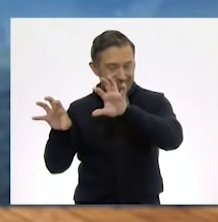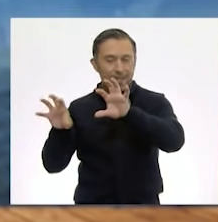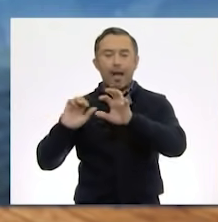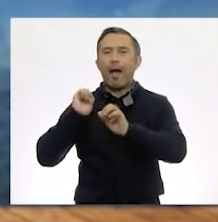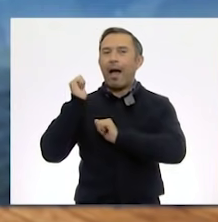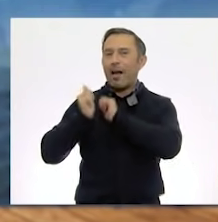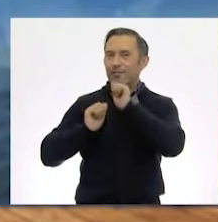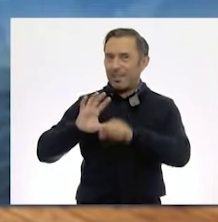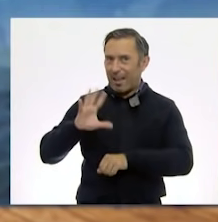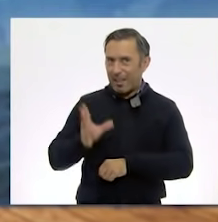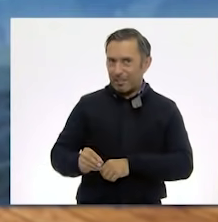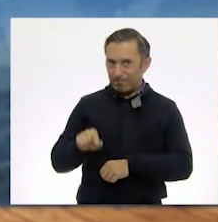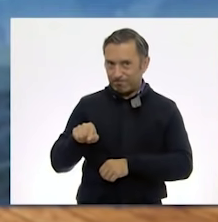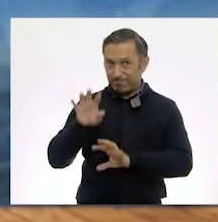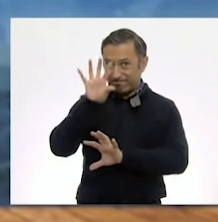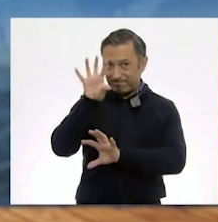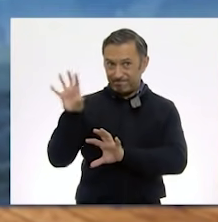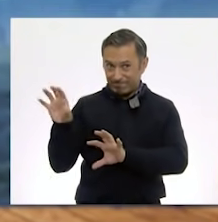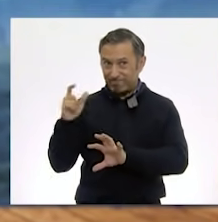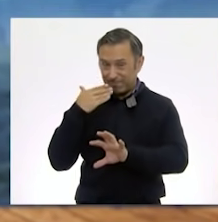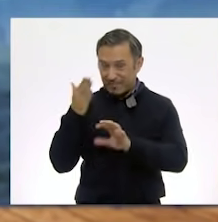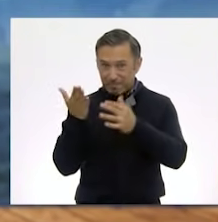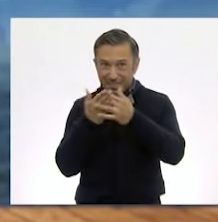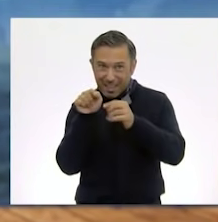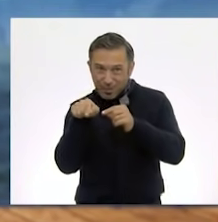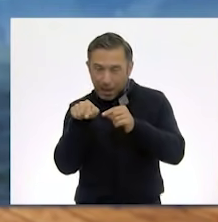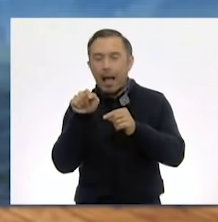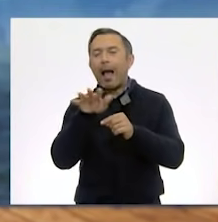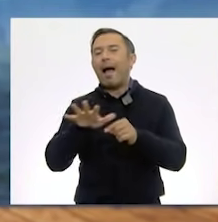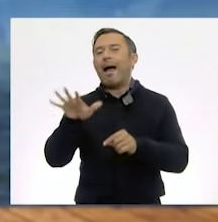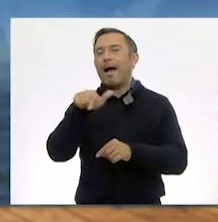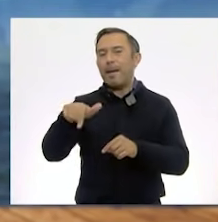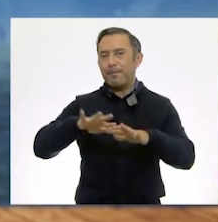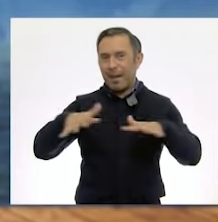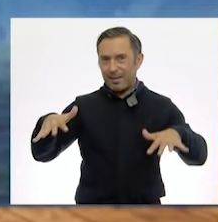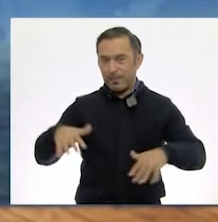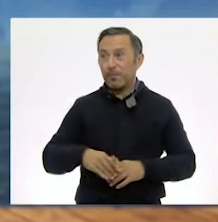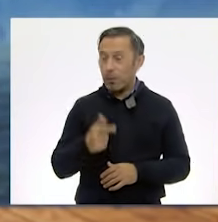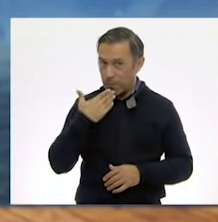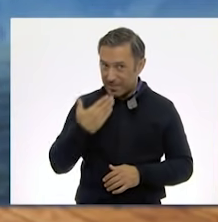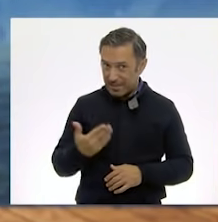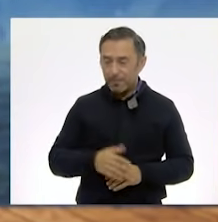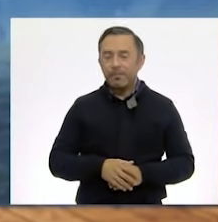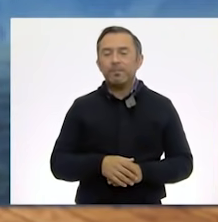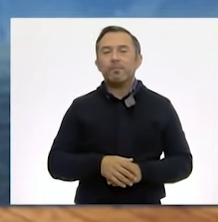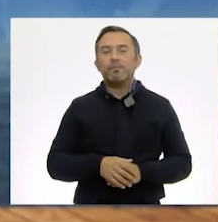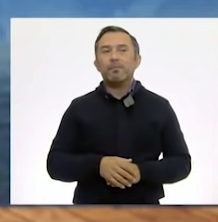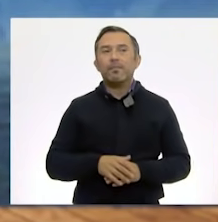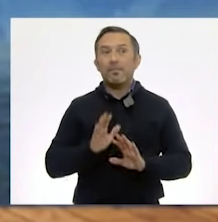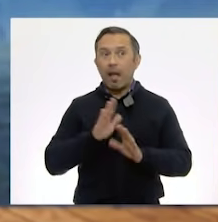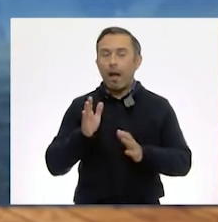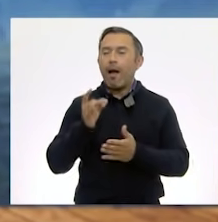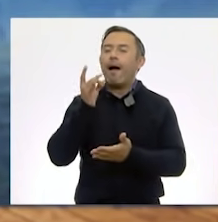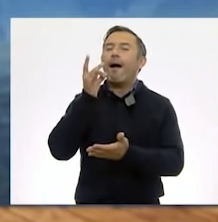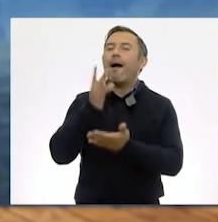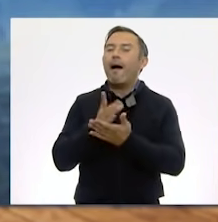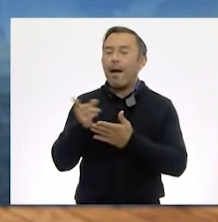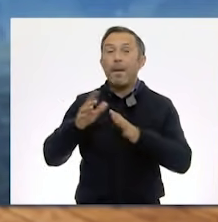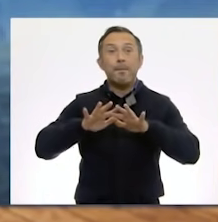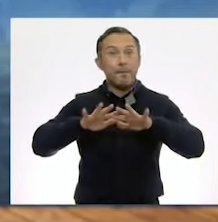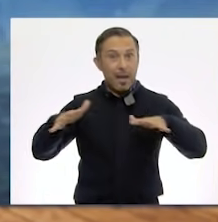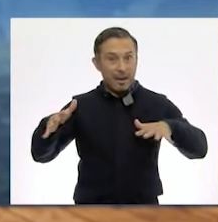en casa y nosotras también anotemos su ubicación en el esquema. Ya que identificamos la ubicación del mar